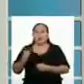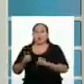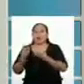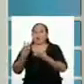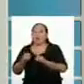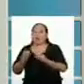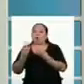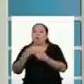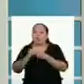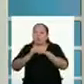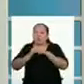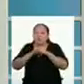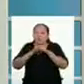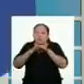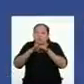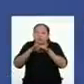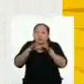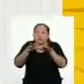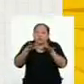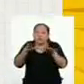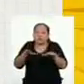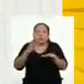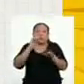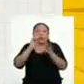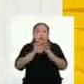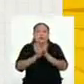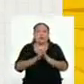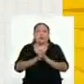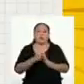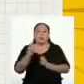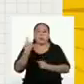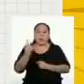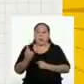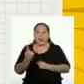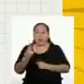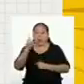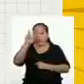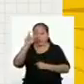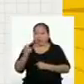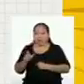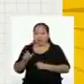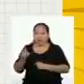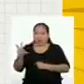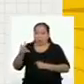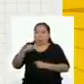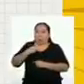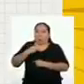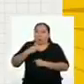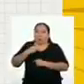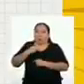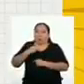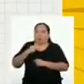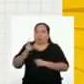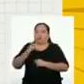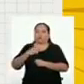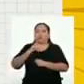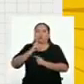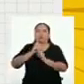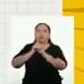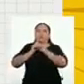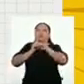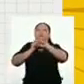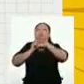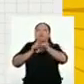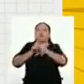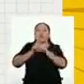expansión del virus. Por ejemplo, si cada persona infectada contagia a dos por día y